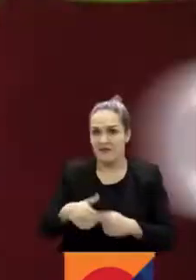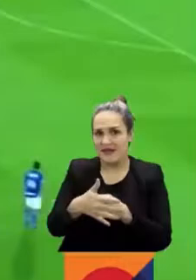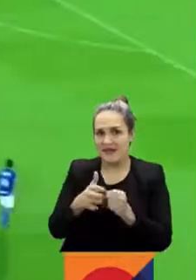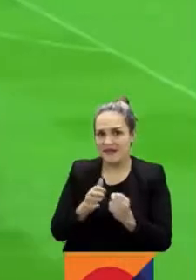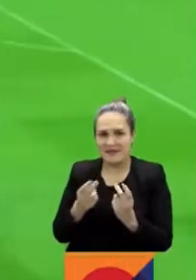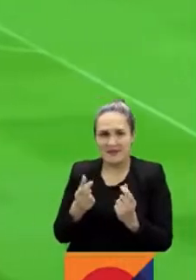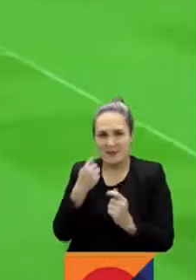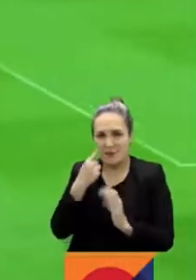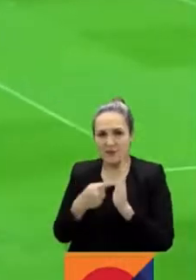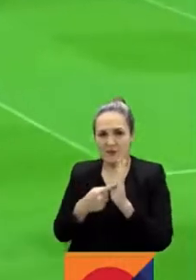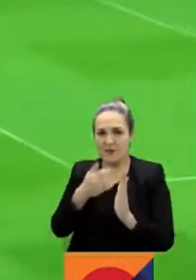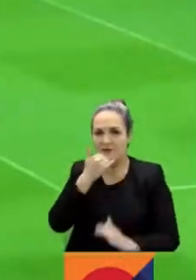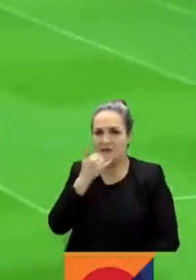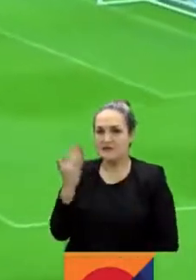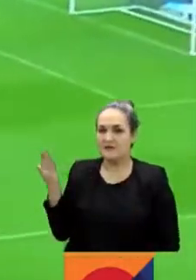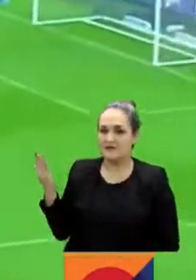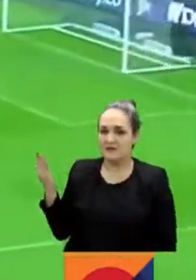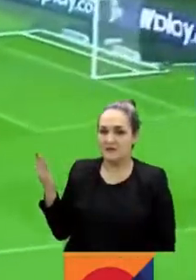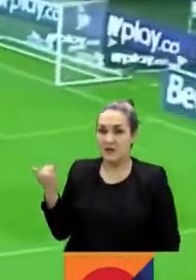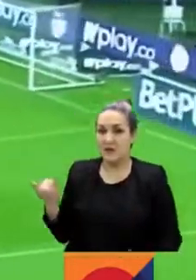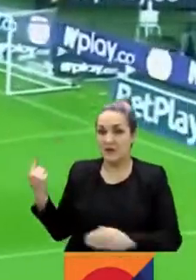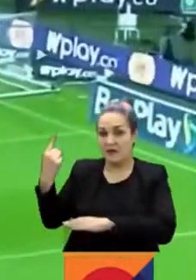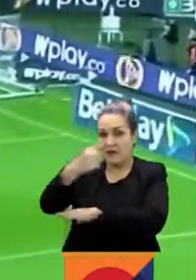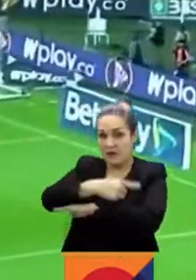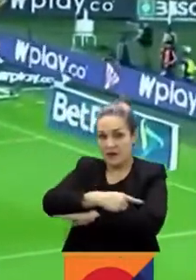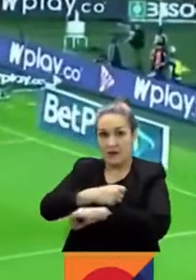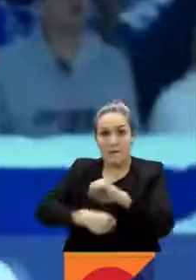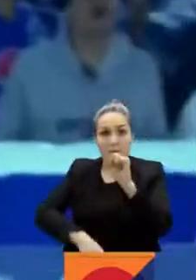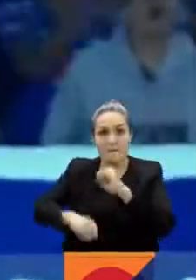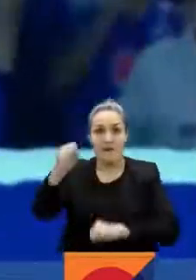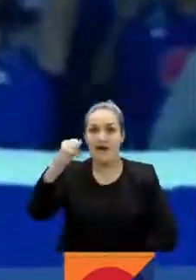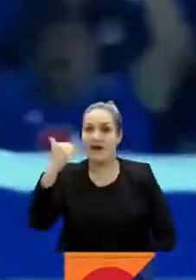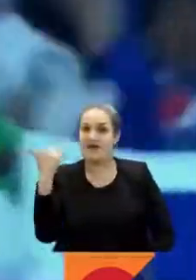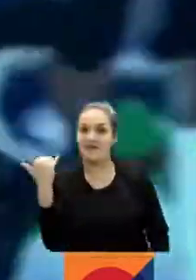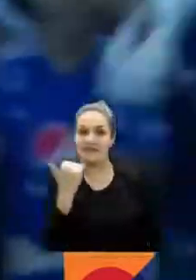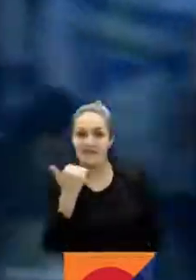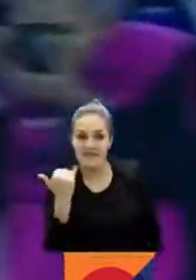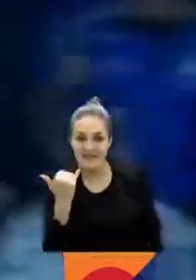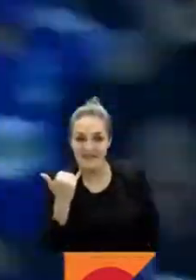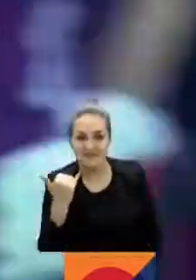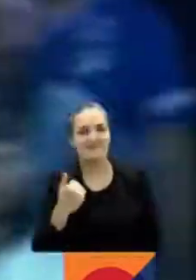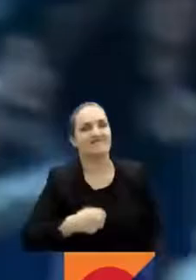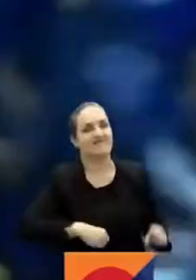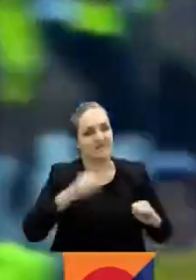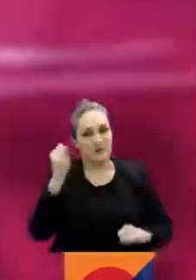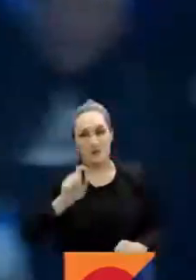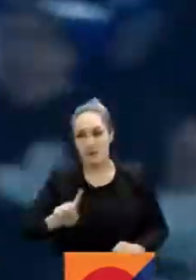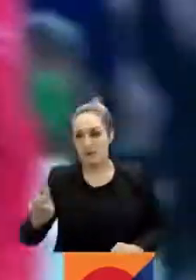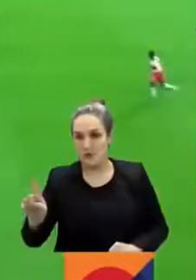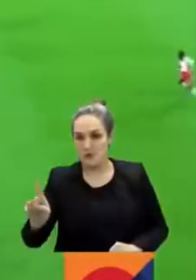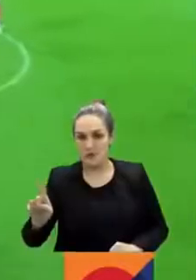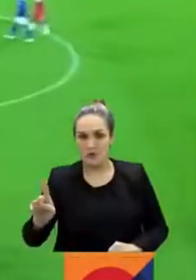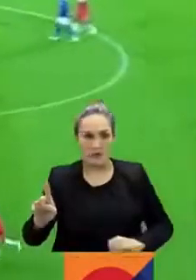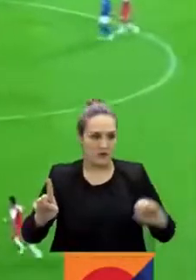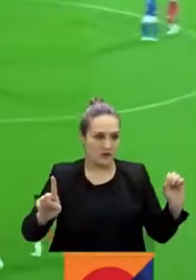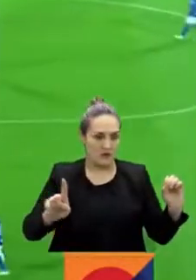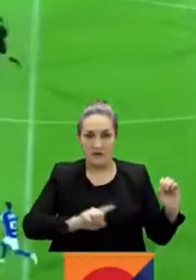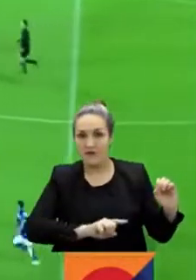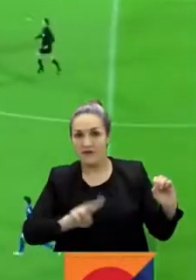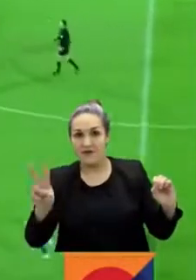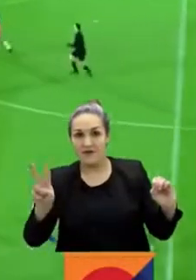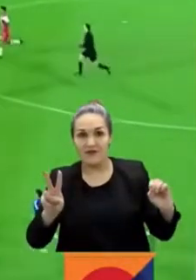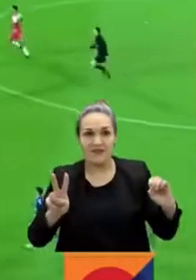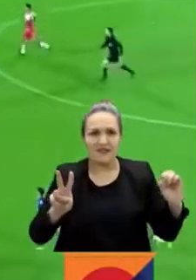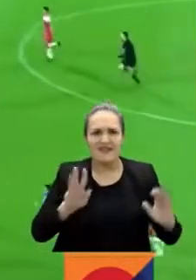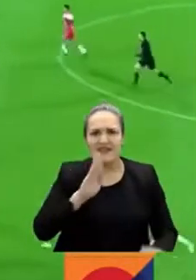vamos mostrando lo que sucedió en esta jornada con la victoria del Azul de Millonarios, 1-0 y 2-0, gracias al